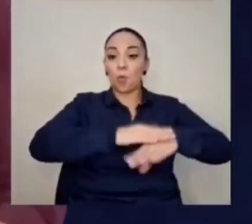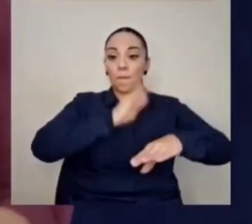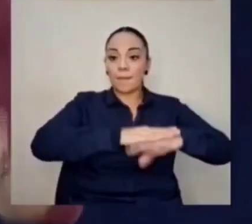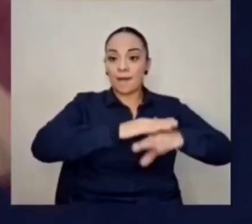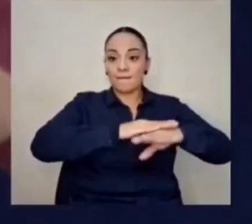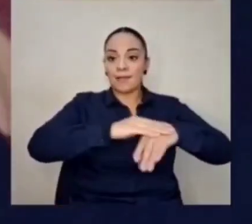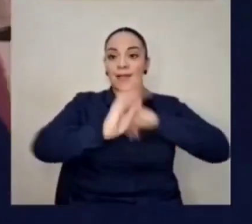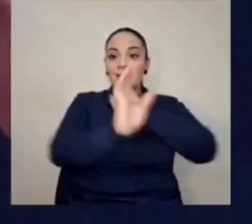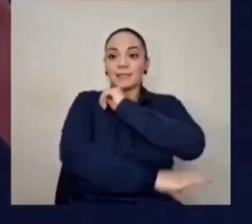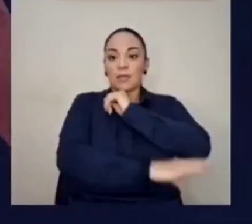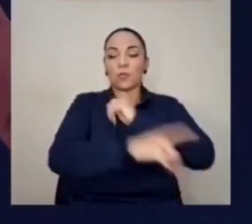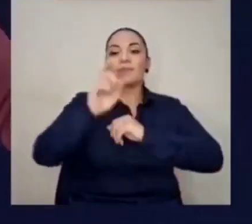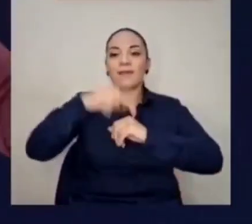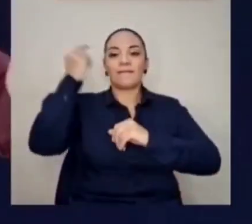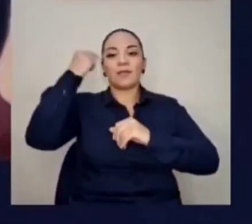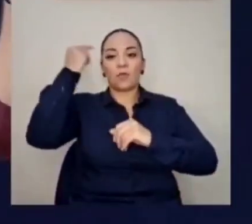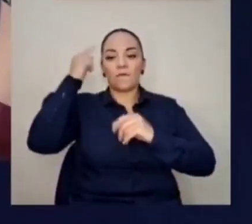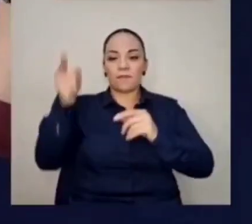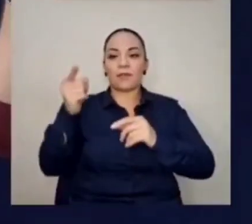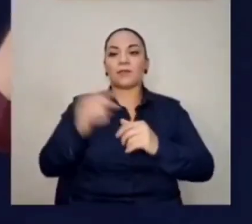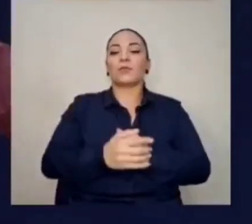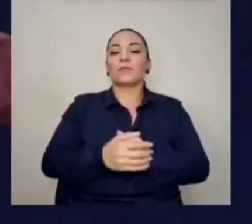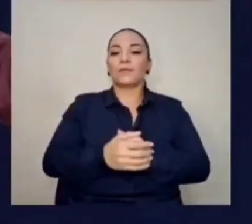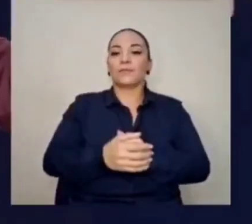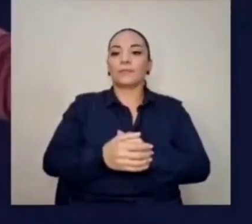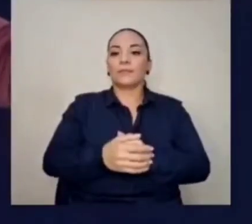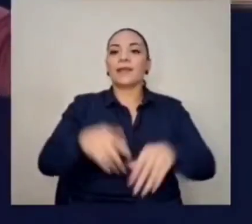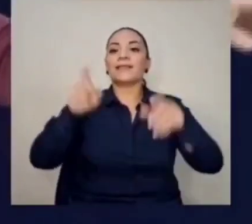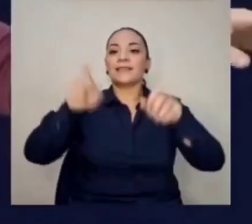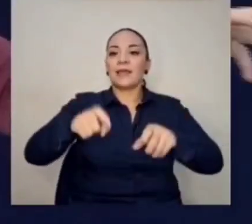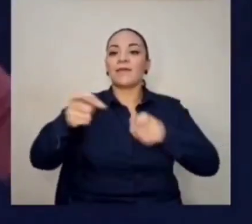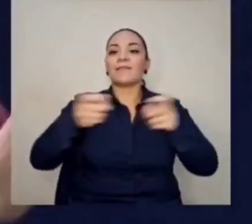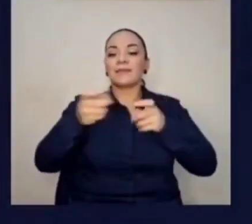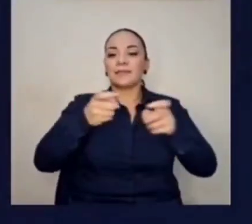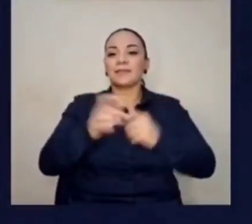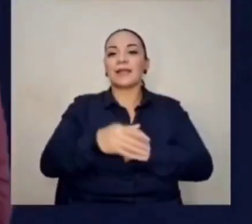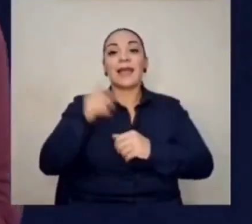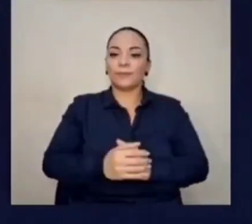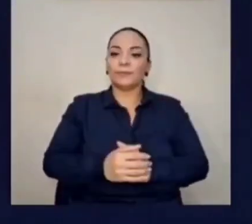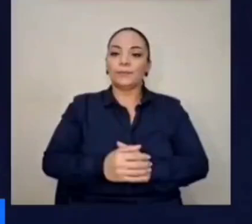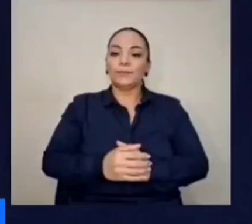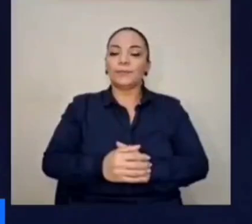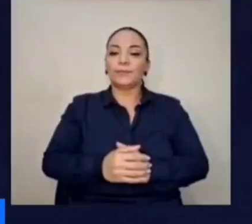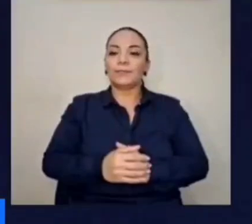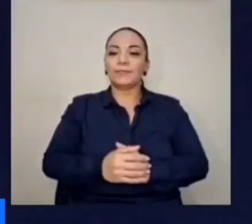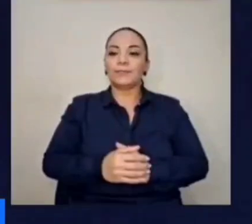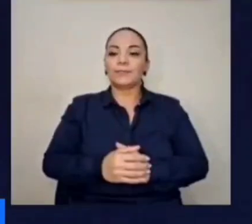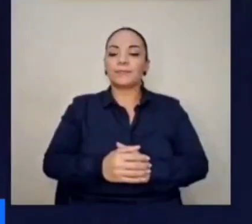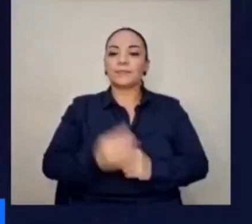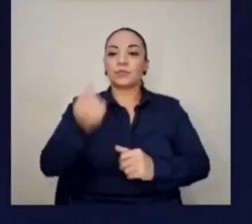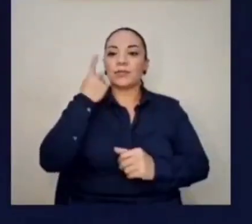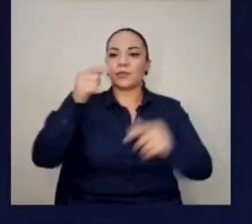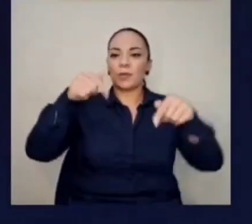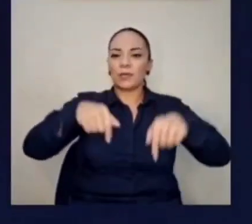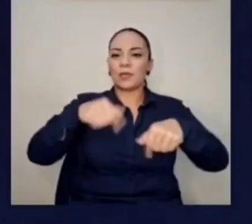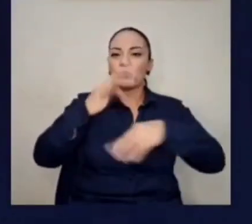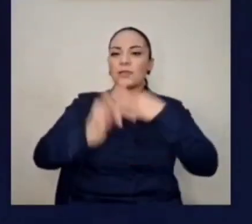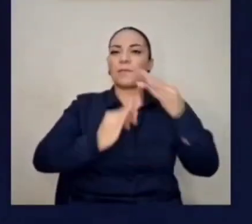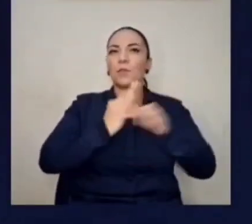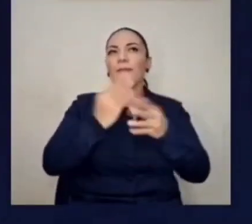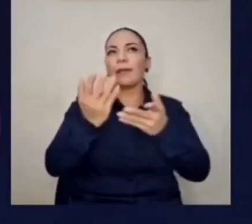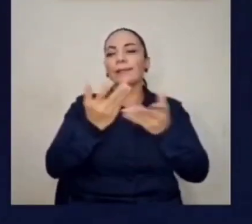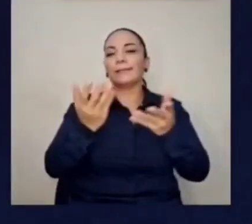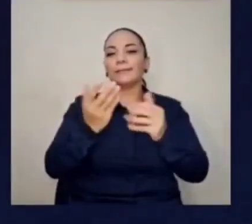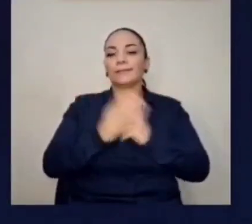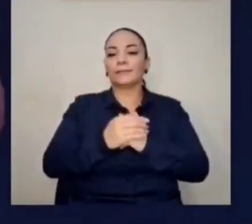pena, debe ser el gobierno que debe administrar esa pena. Entiendo que aquí hay una especie